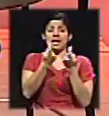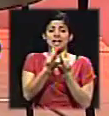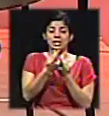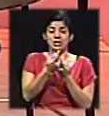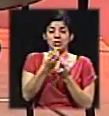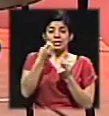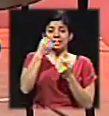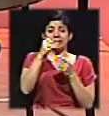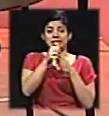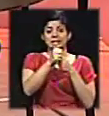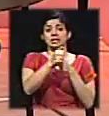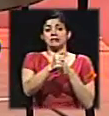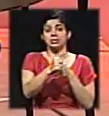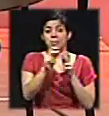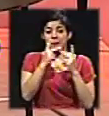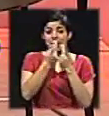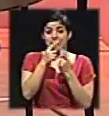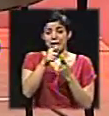a la cabeza